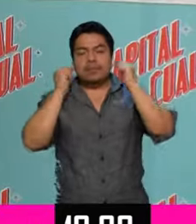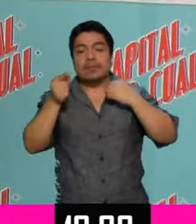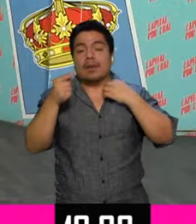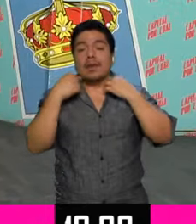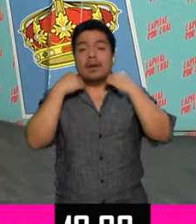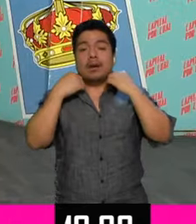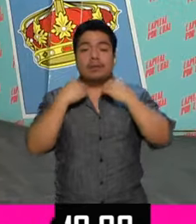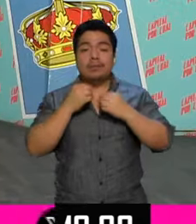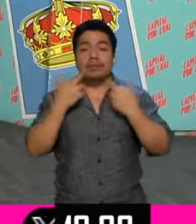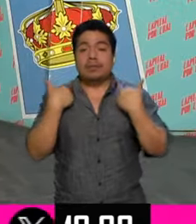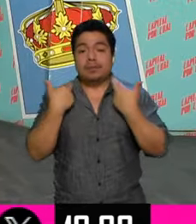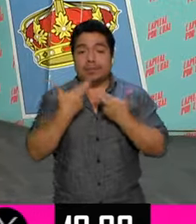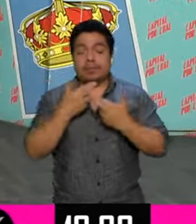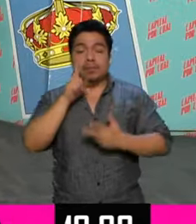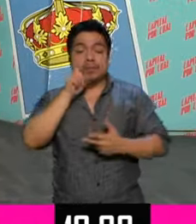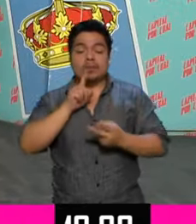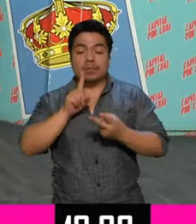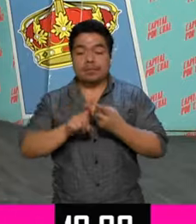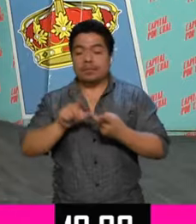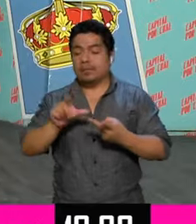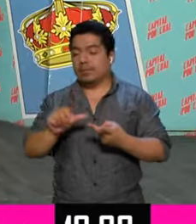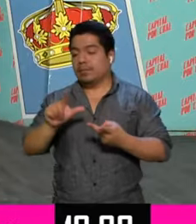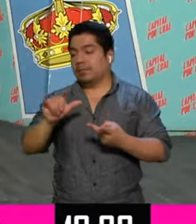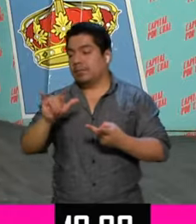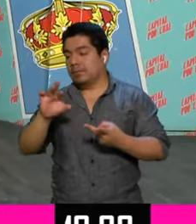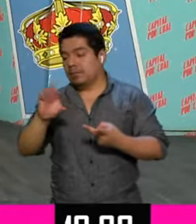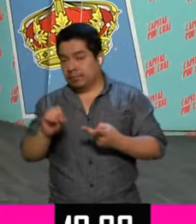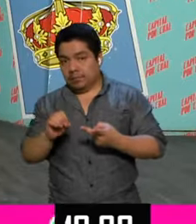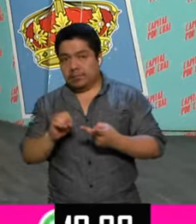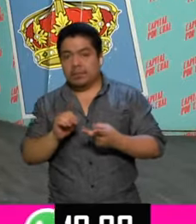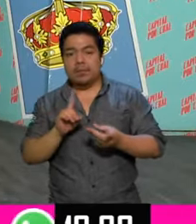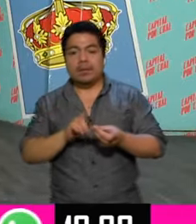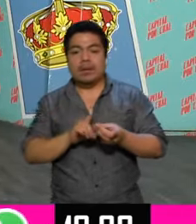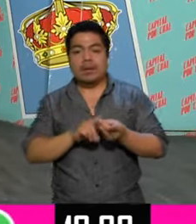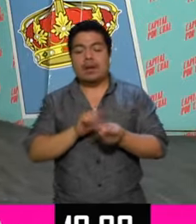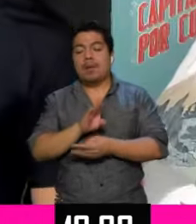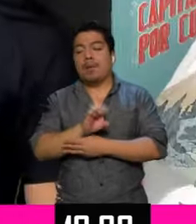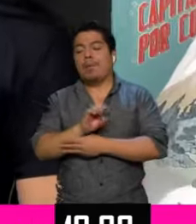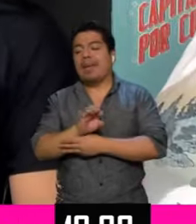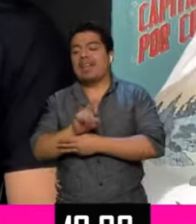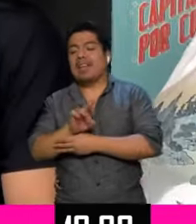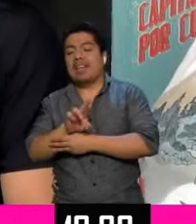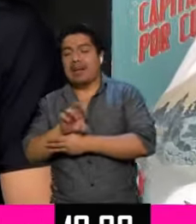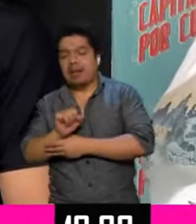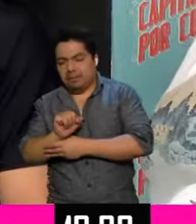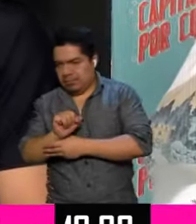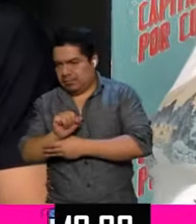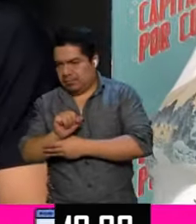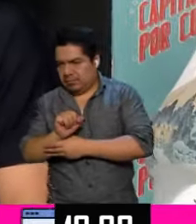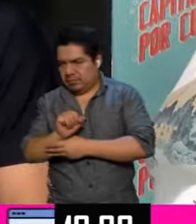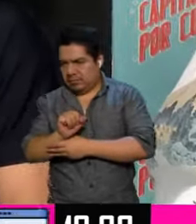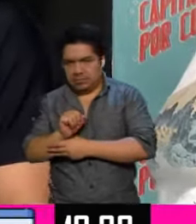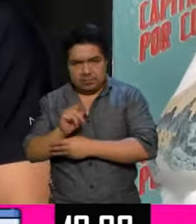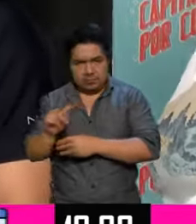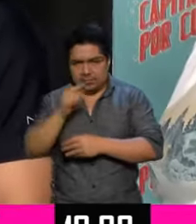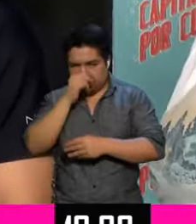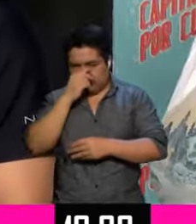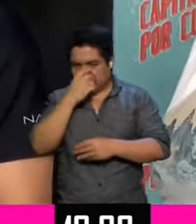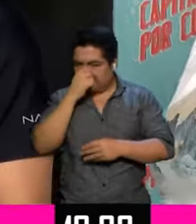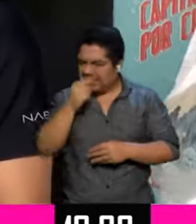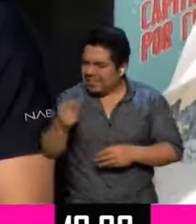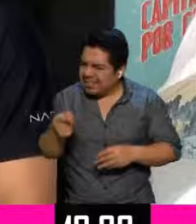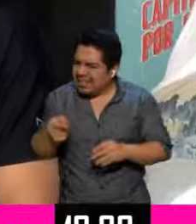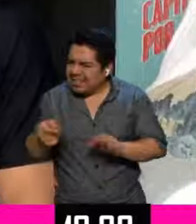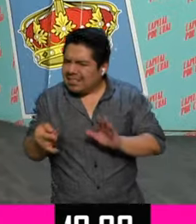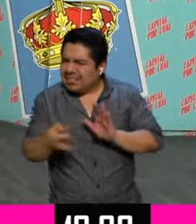Tarim y Alejandro Bringas. Sí, ambos de Brom Breakers. ¿Eh? Sí, Brom Breakers es su club. ¿Qué? Su club